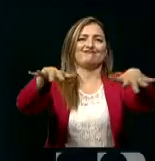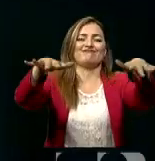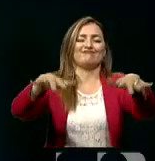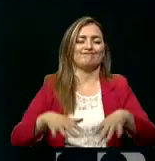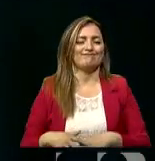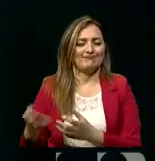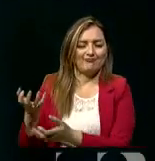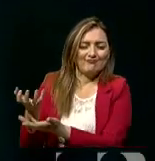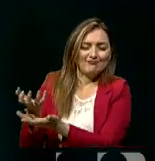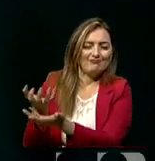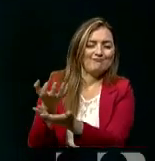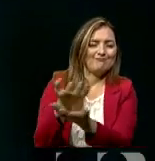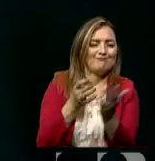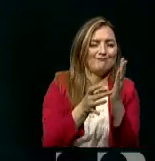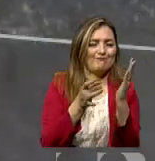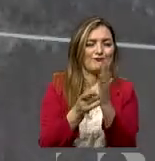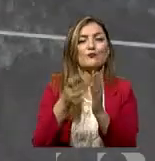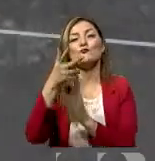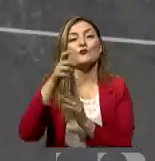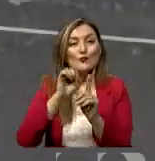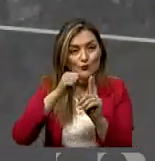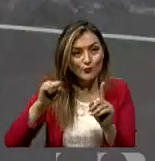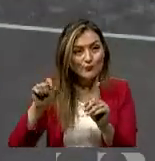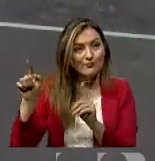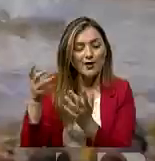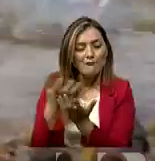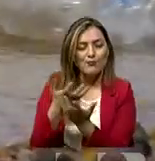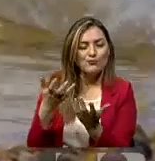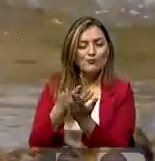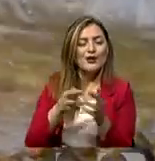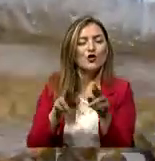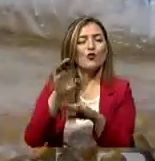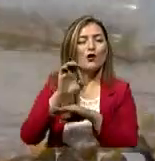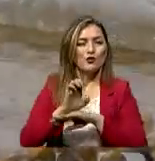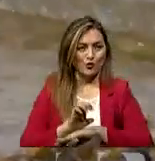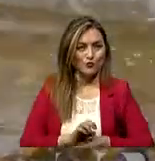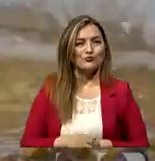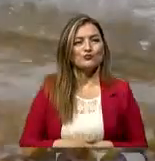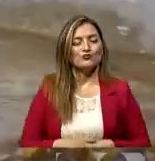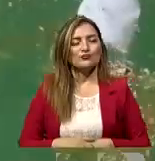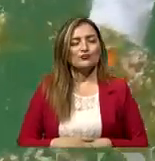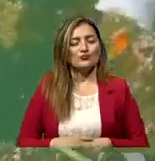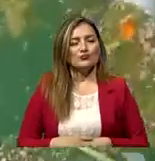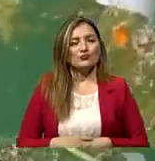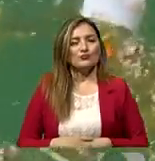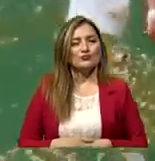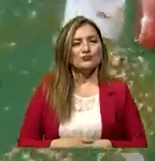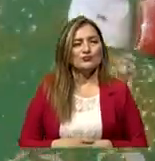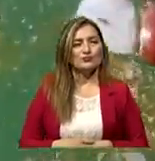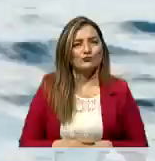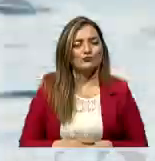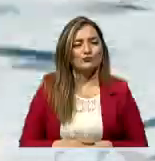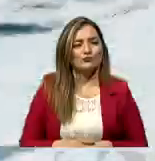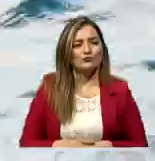iniciativa espera instalar al menos 13 sistemas ASHURE en los ríos del país y de esa manera detener la gran parte de flujo de plásticos